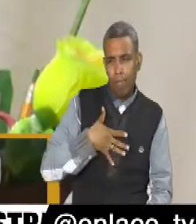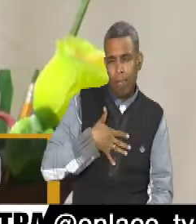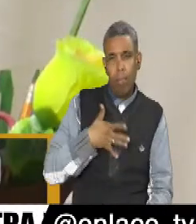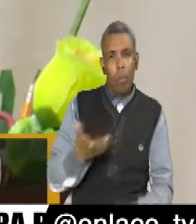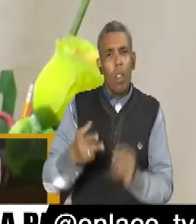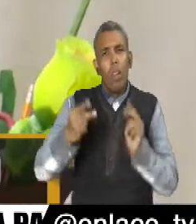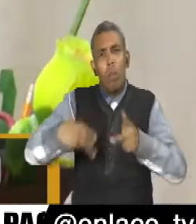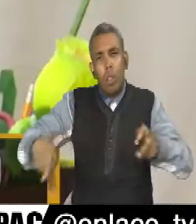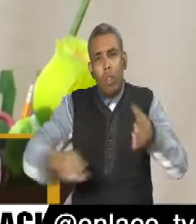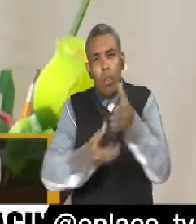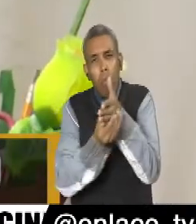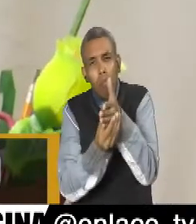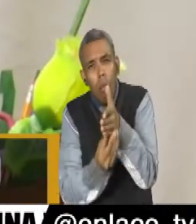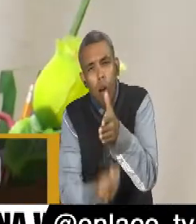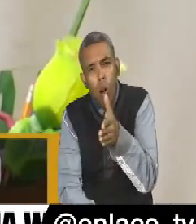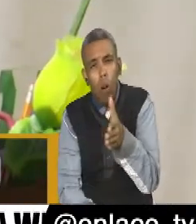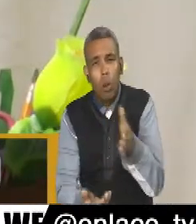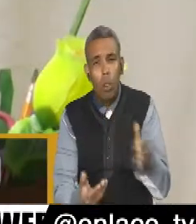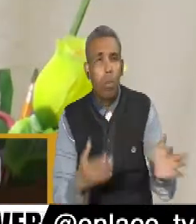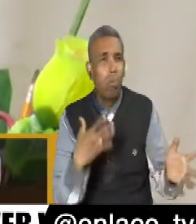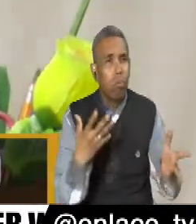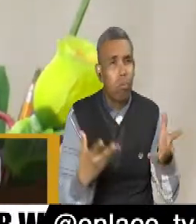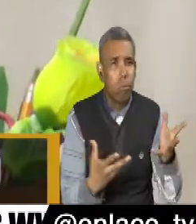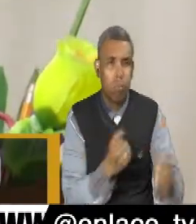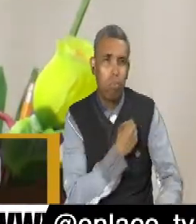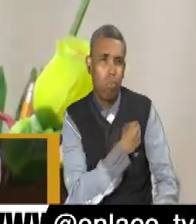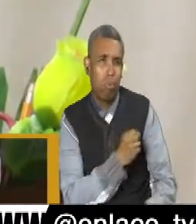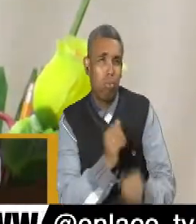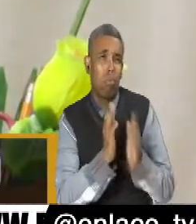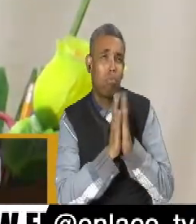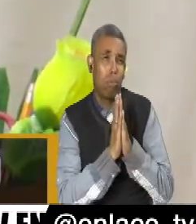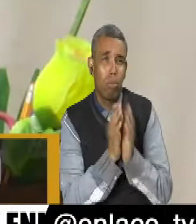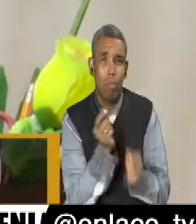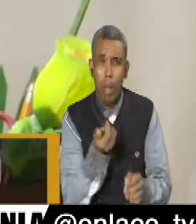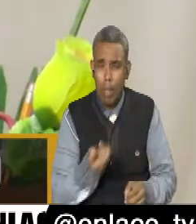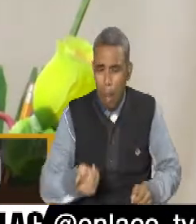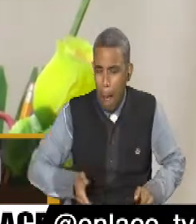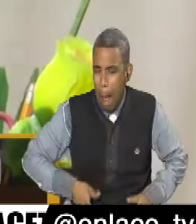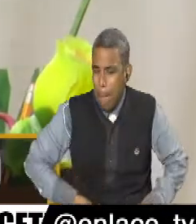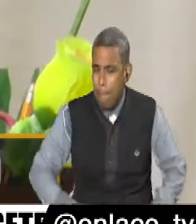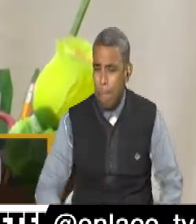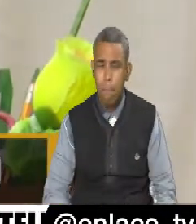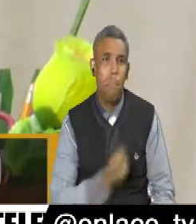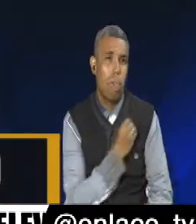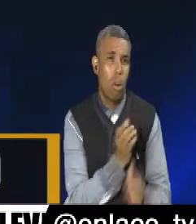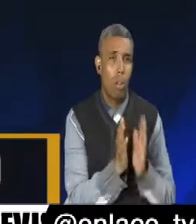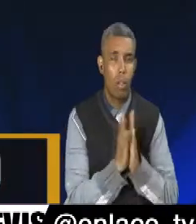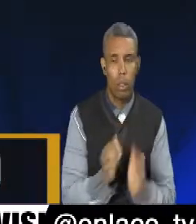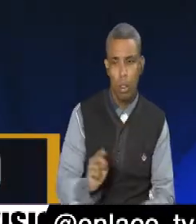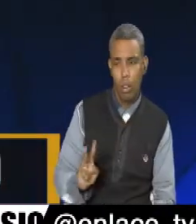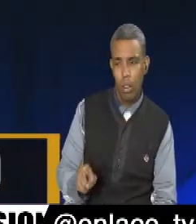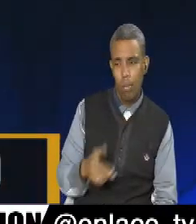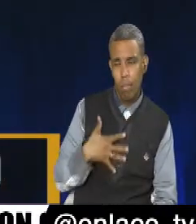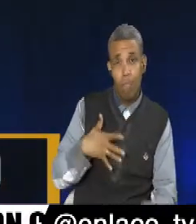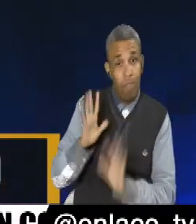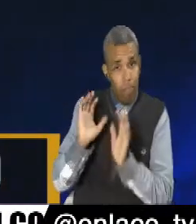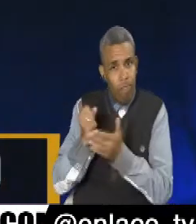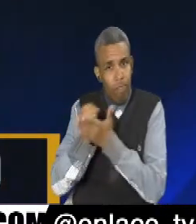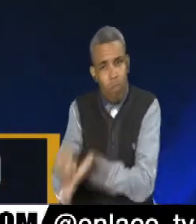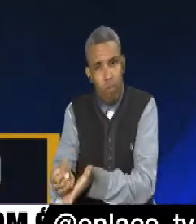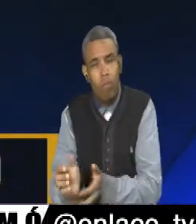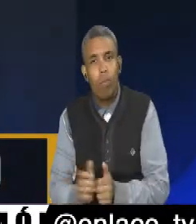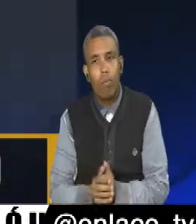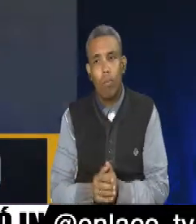muchas veces son como tan indefensas que no tienen de dónde sacar un recurso para poder ellos mismos sobrevivir. Y es que su única misión